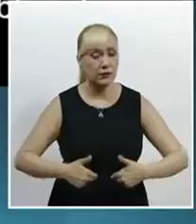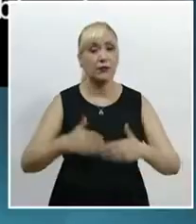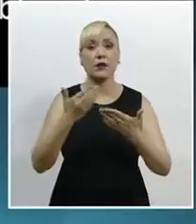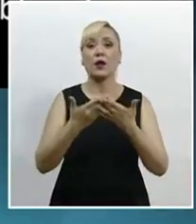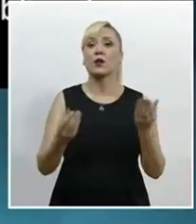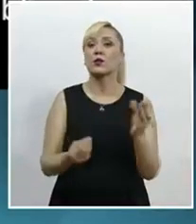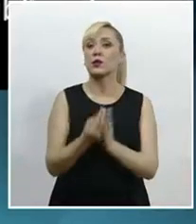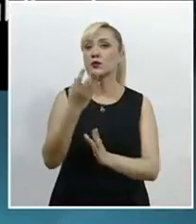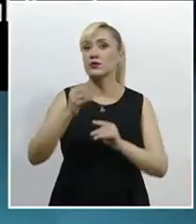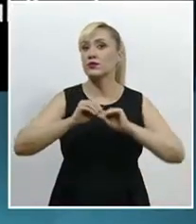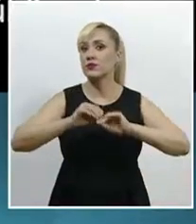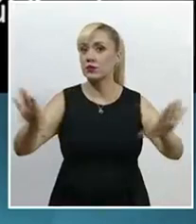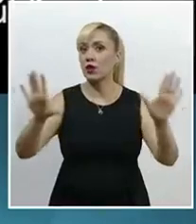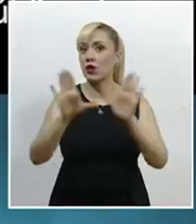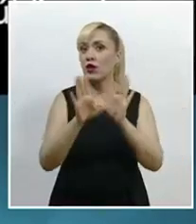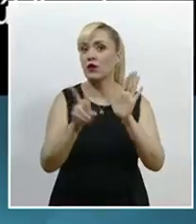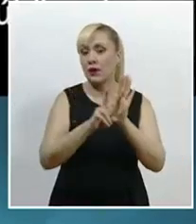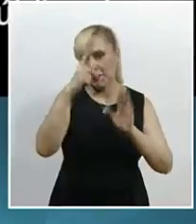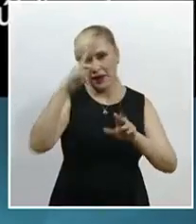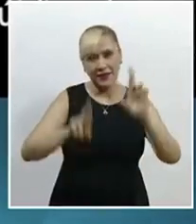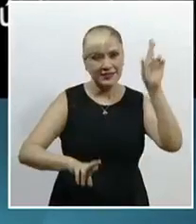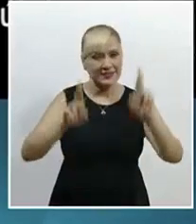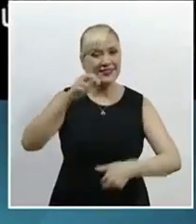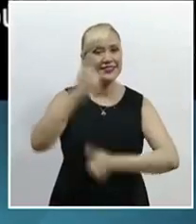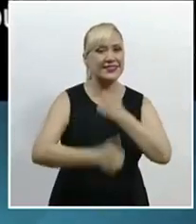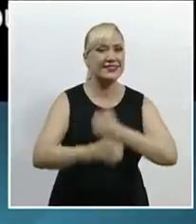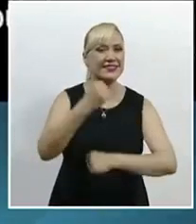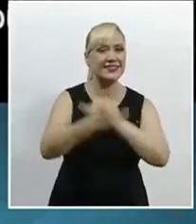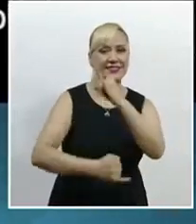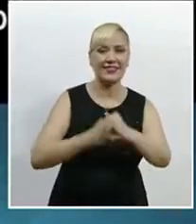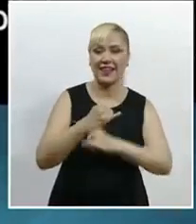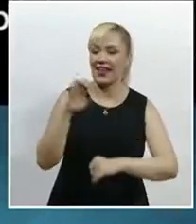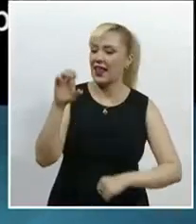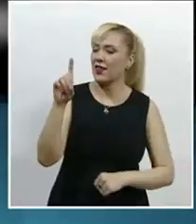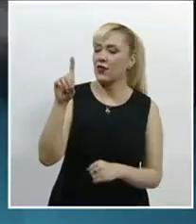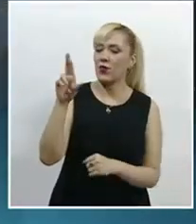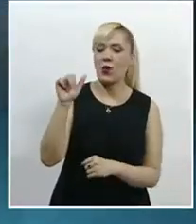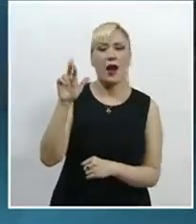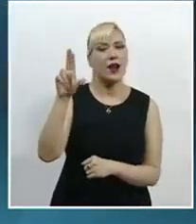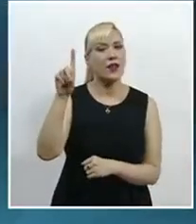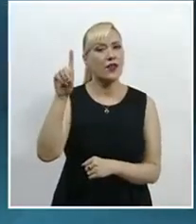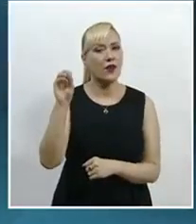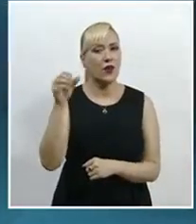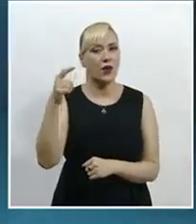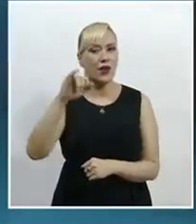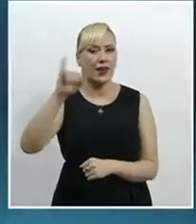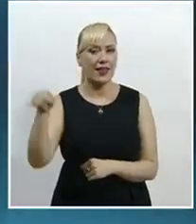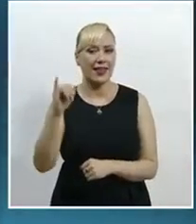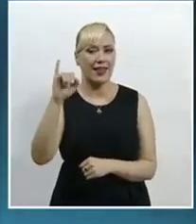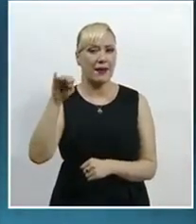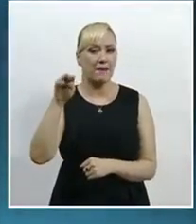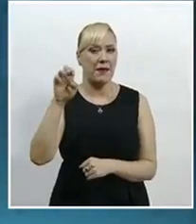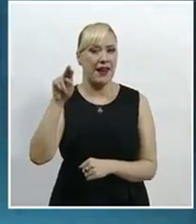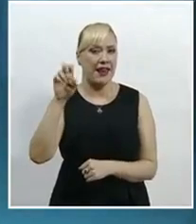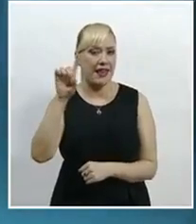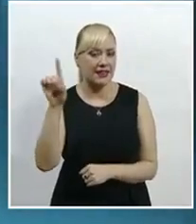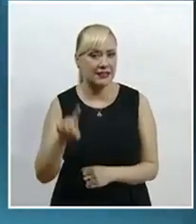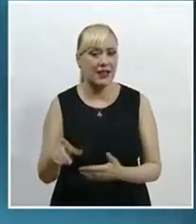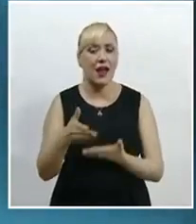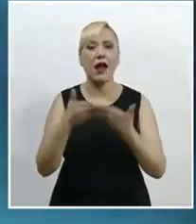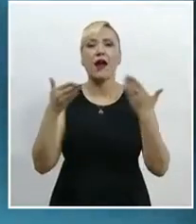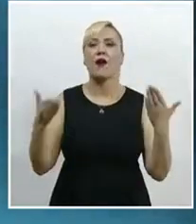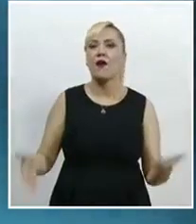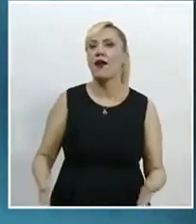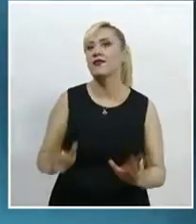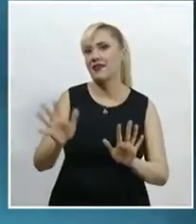la convocatoria para participar en la competencia internacional Eduardo Jiménez de Arechaga, que en su edición 26 regresa a la